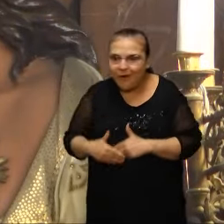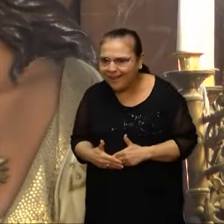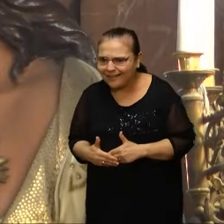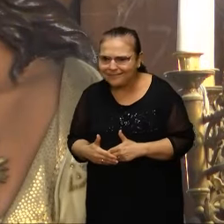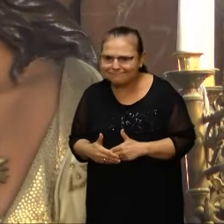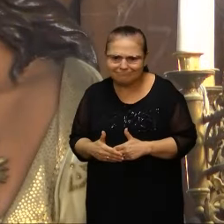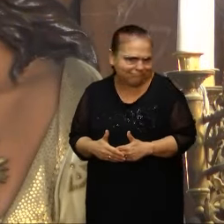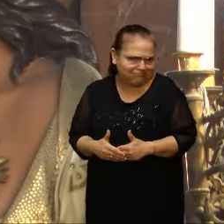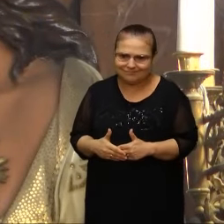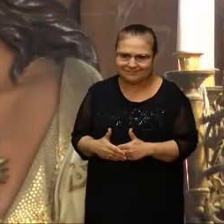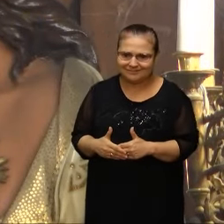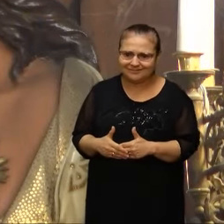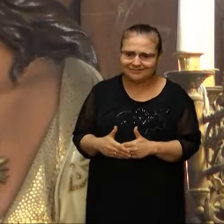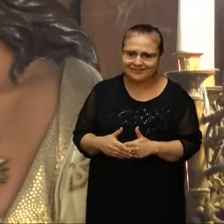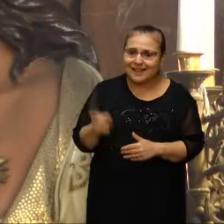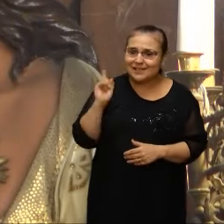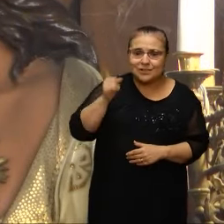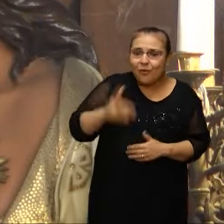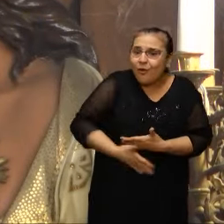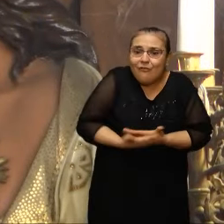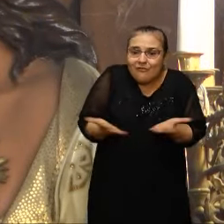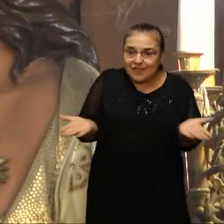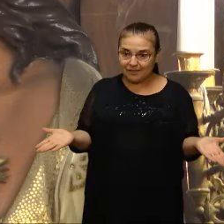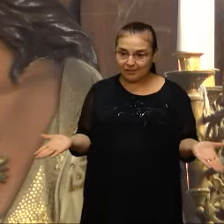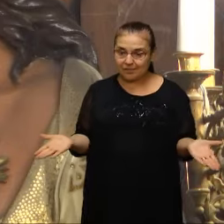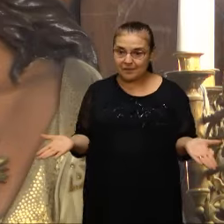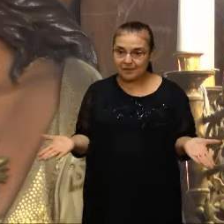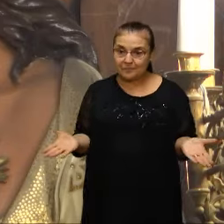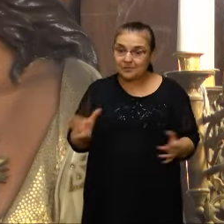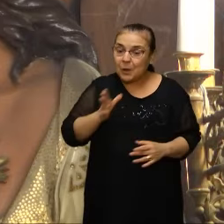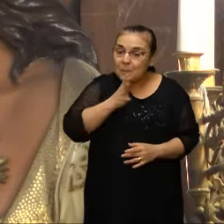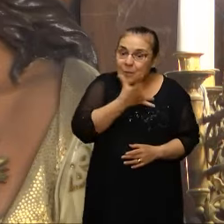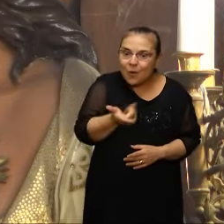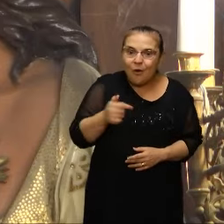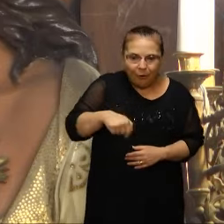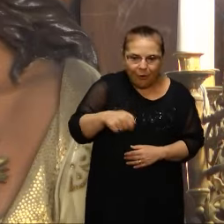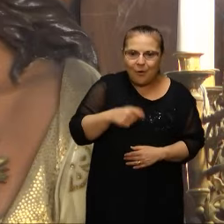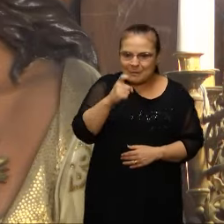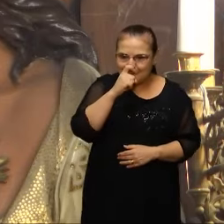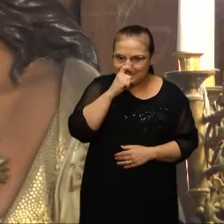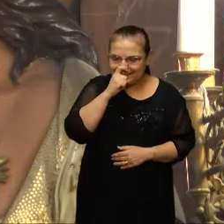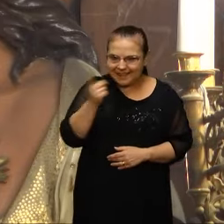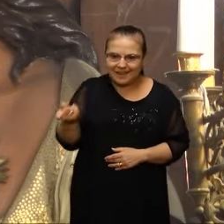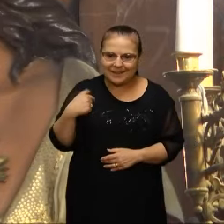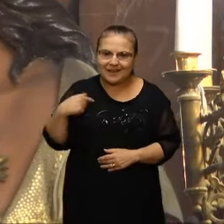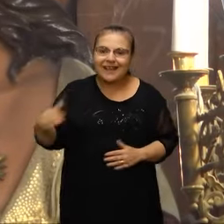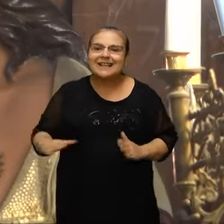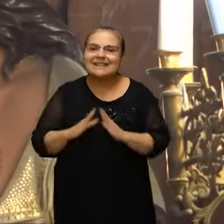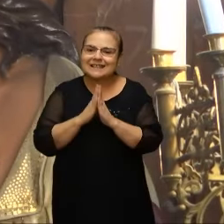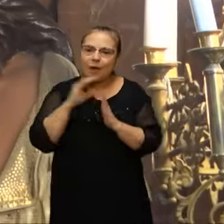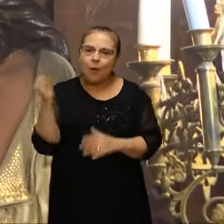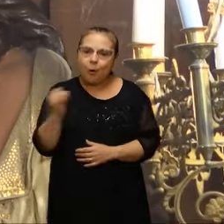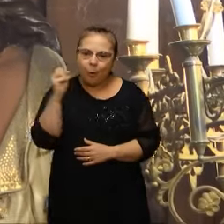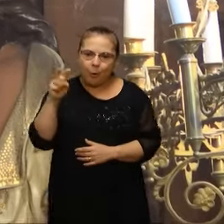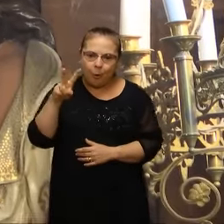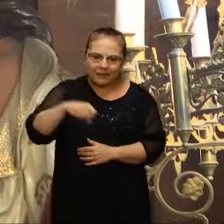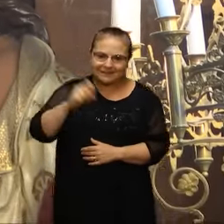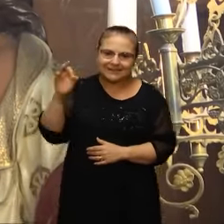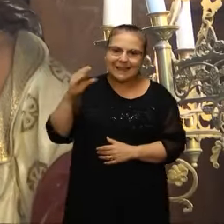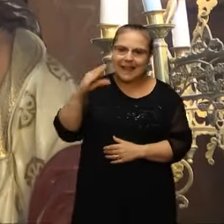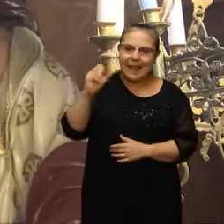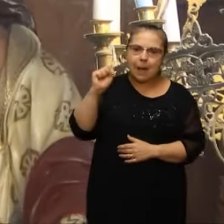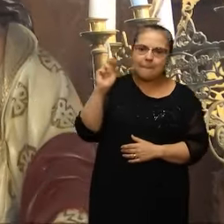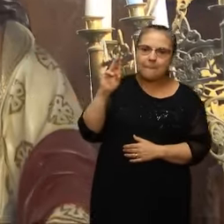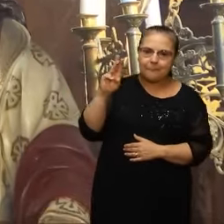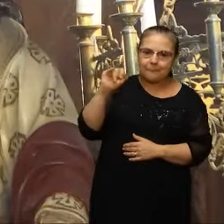miedo, solo ten confianza. Hoy que es memoria libre, que San Juan de Capistrano también se encargó de difundir